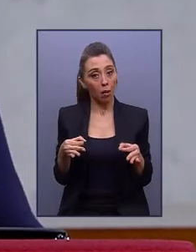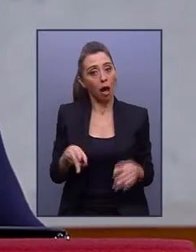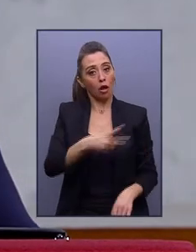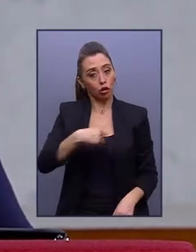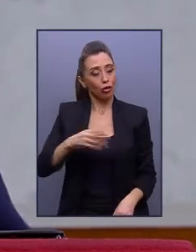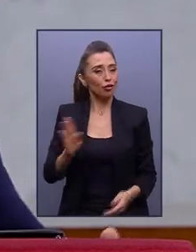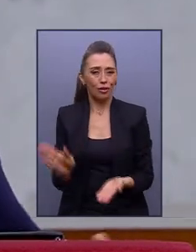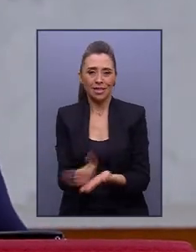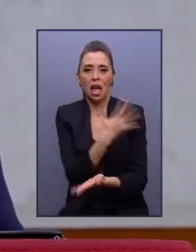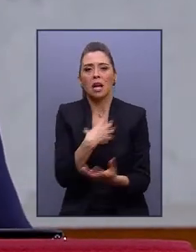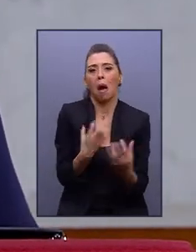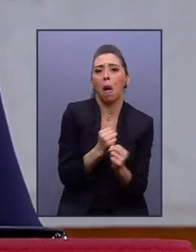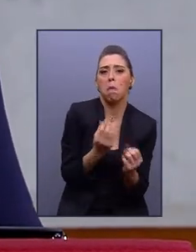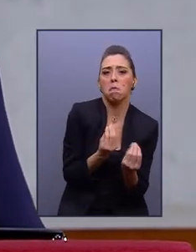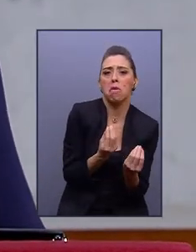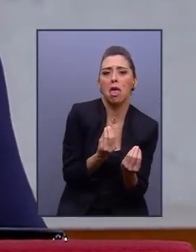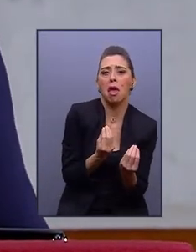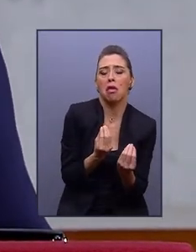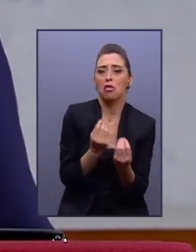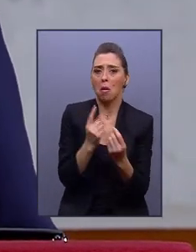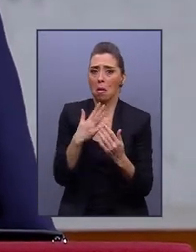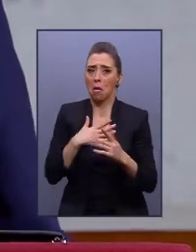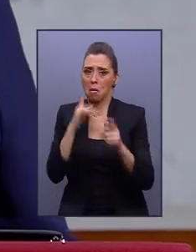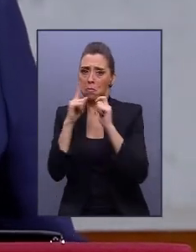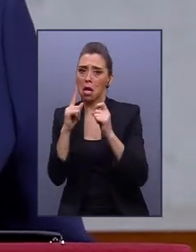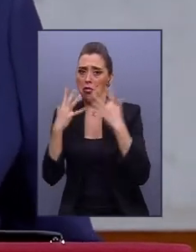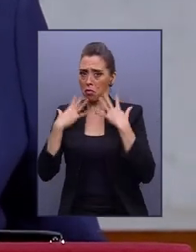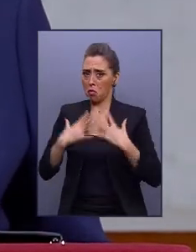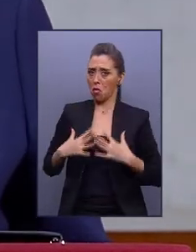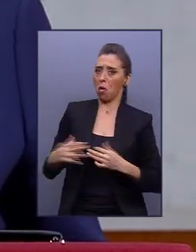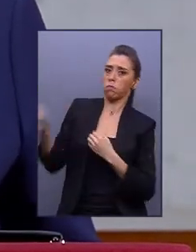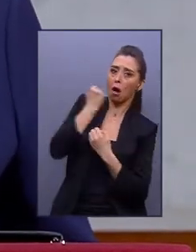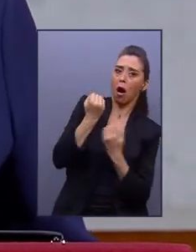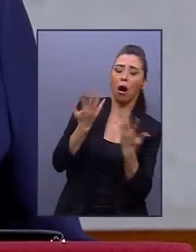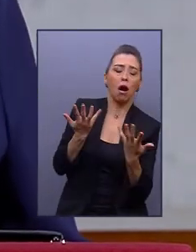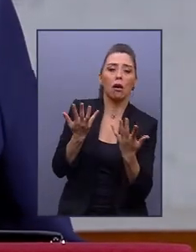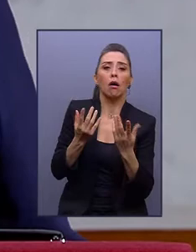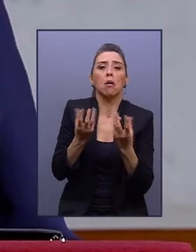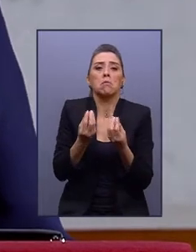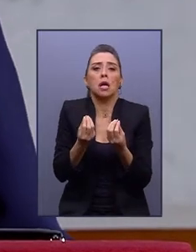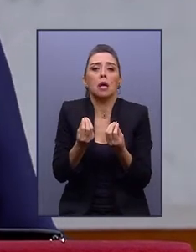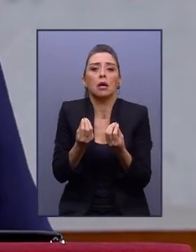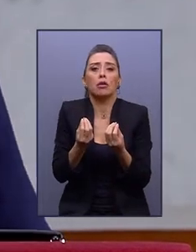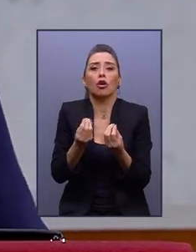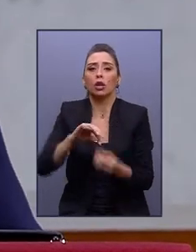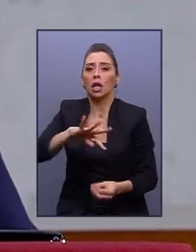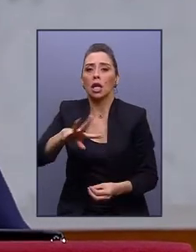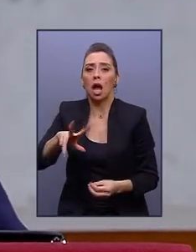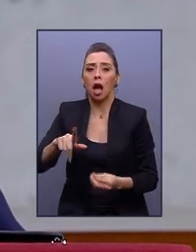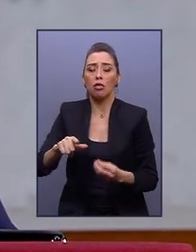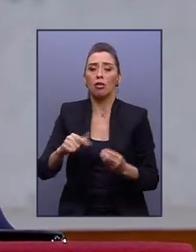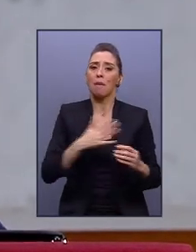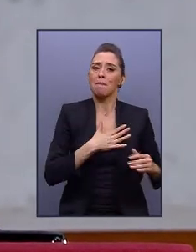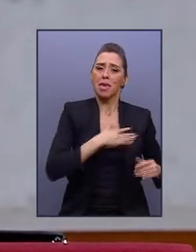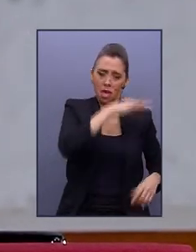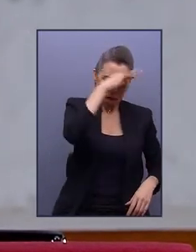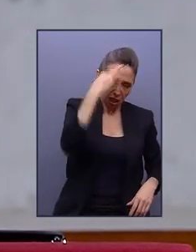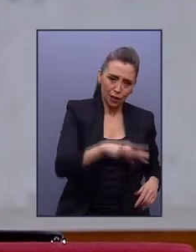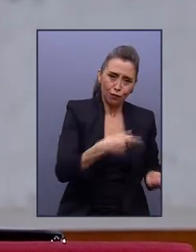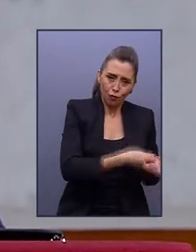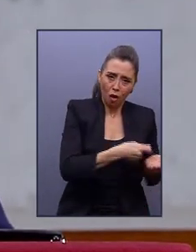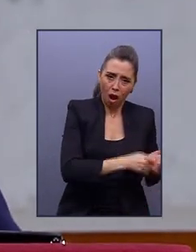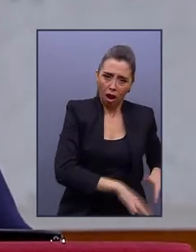Debemos erradicar el temor de quienes sienten en riesgo su integridad física o tienen miedos de perder en manos de la delincuencia lo que han logrado con